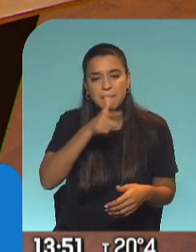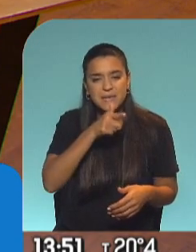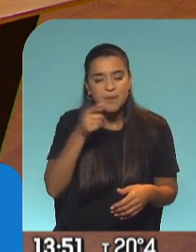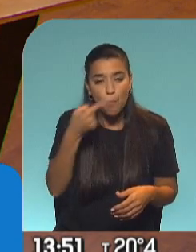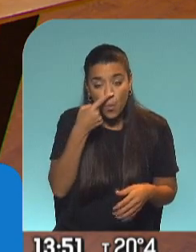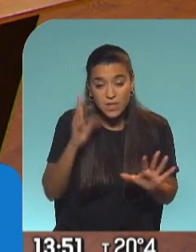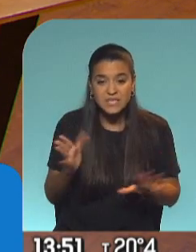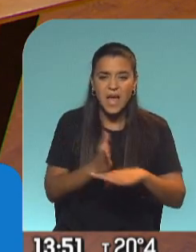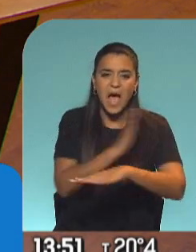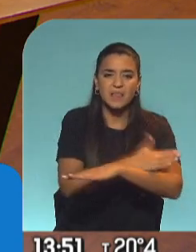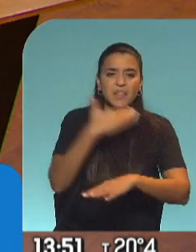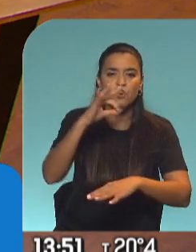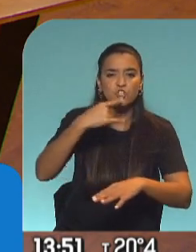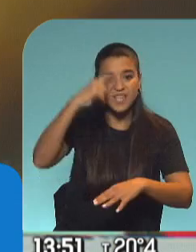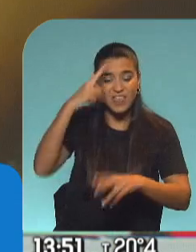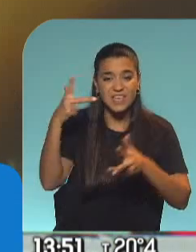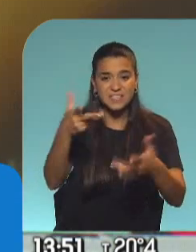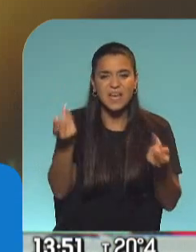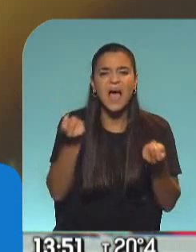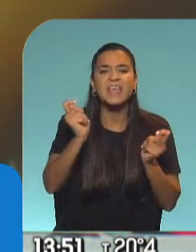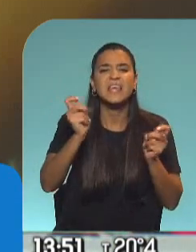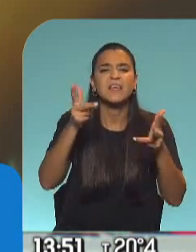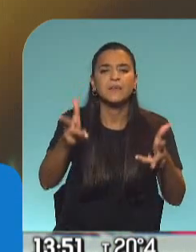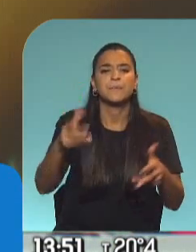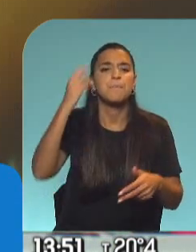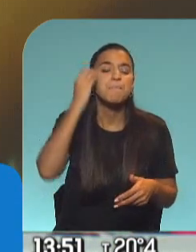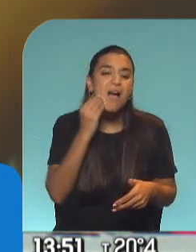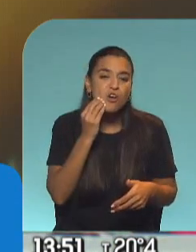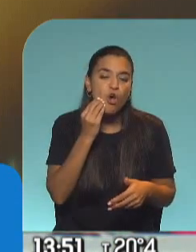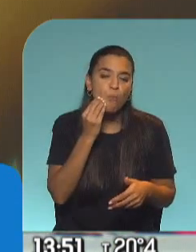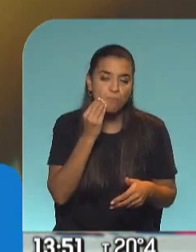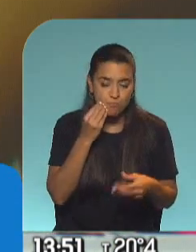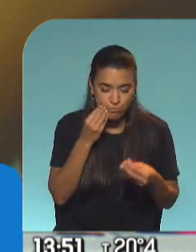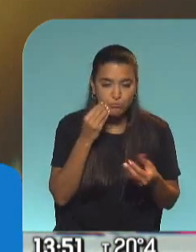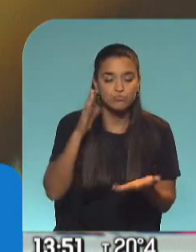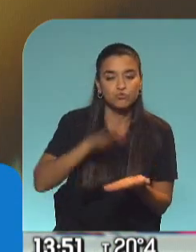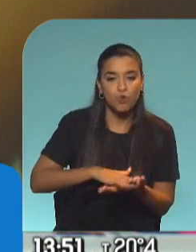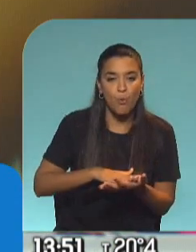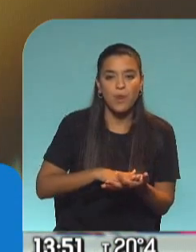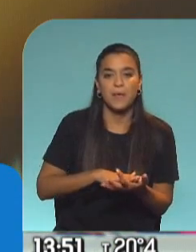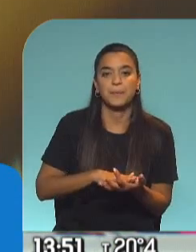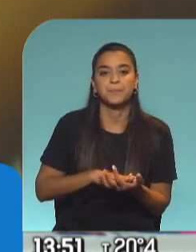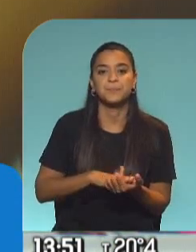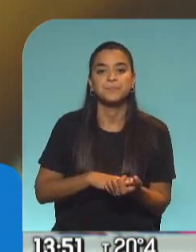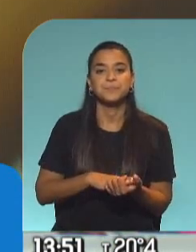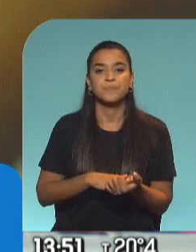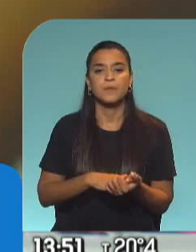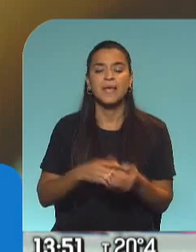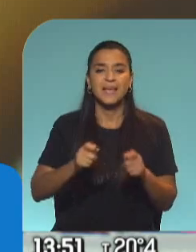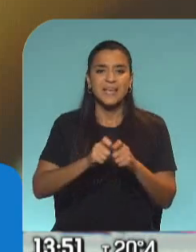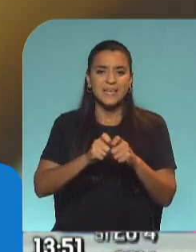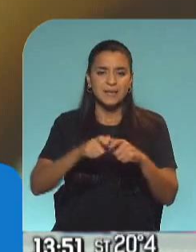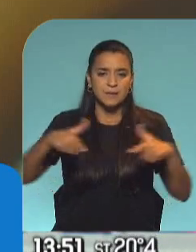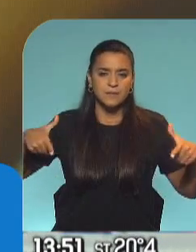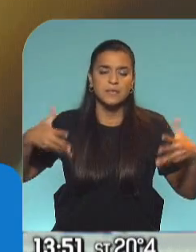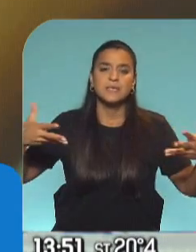algo que mencionaba José hace un ratito de a quién le habla Emmanuel Macron, de la creciente también, digamos, el crecimiento de los